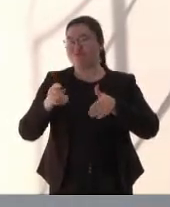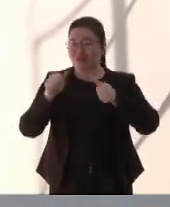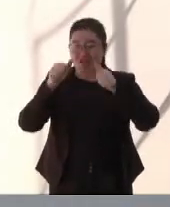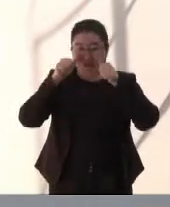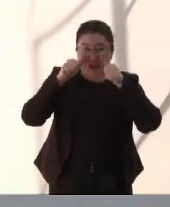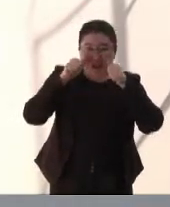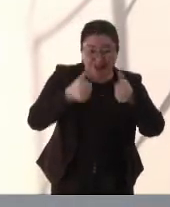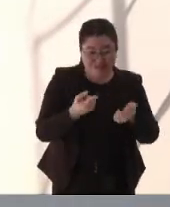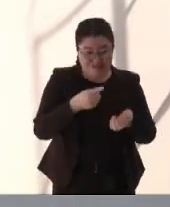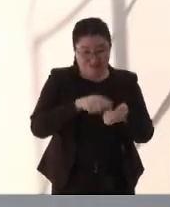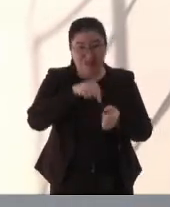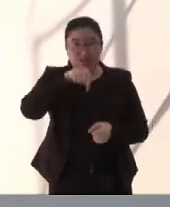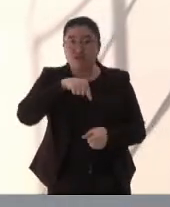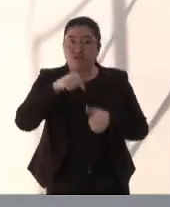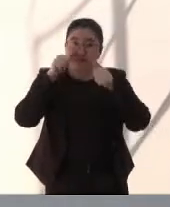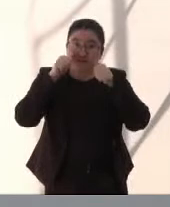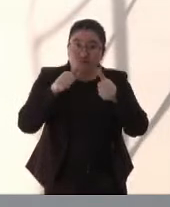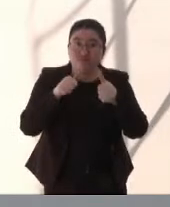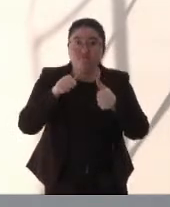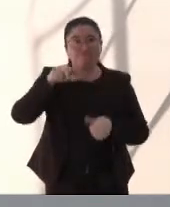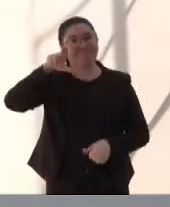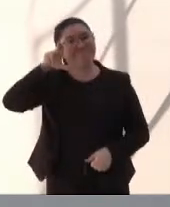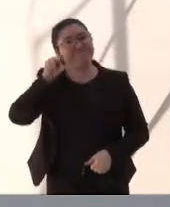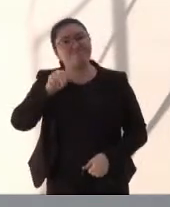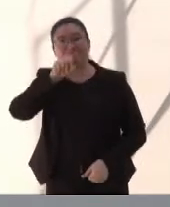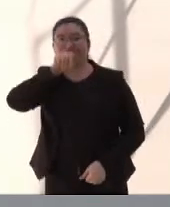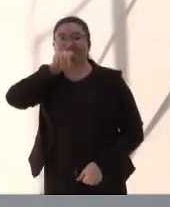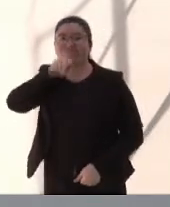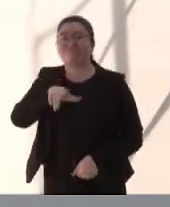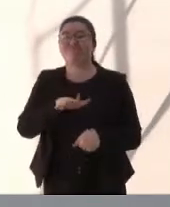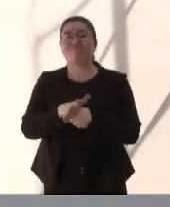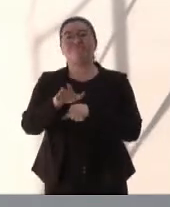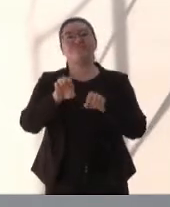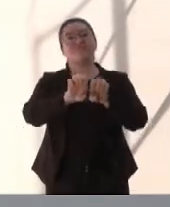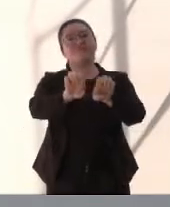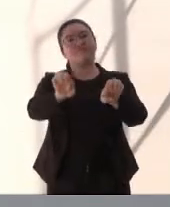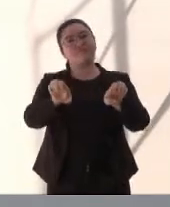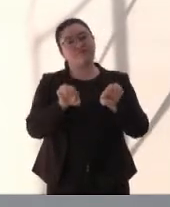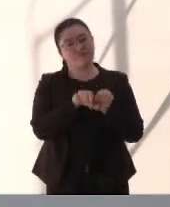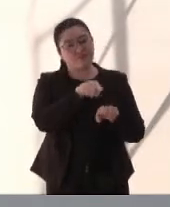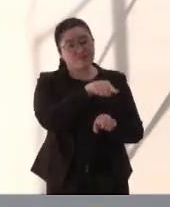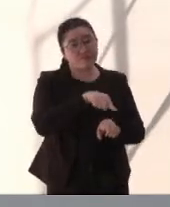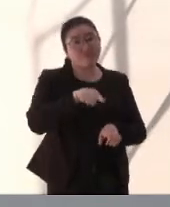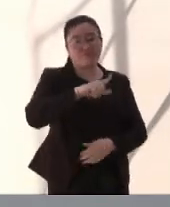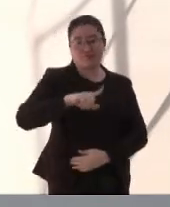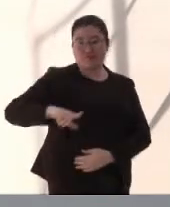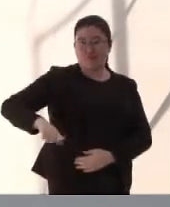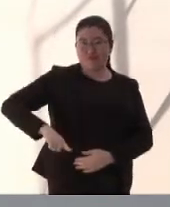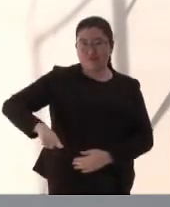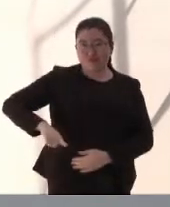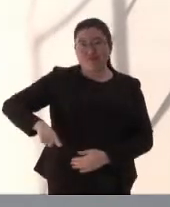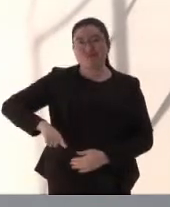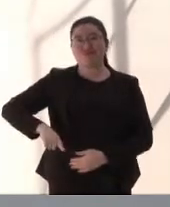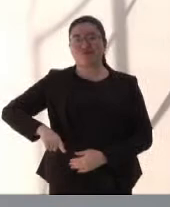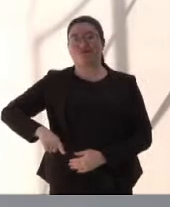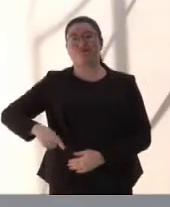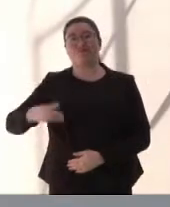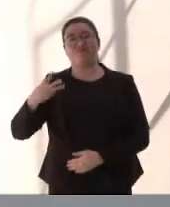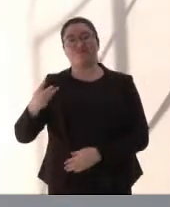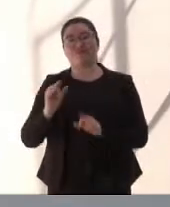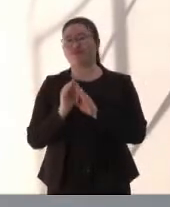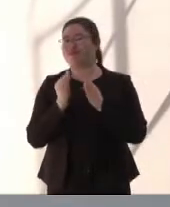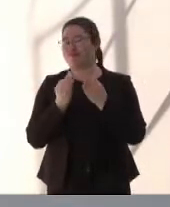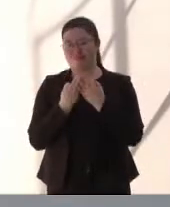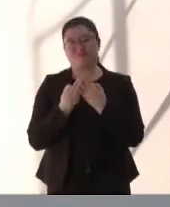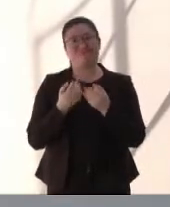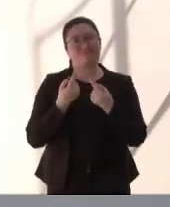se van a tener aquí, sino es el trabajo del equipo de los gobiernos en los tres niveles, y que sí